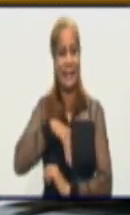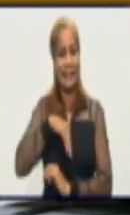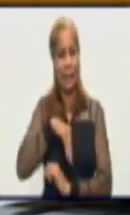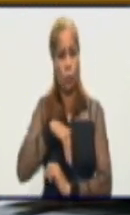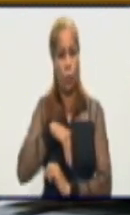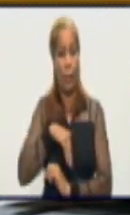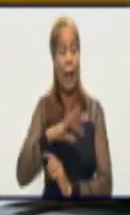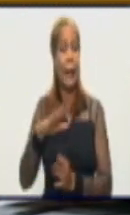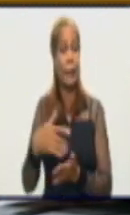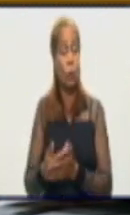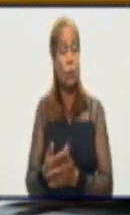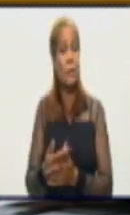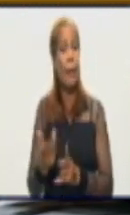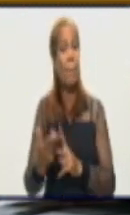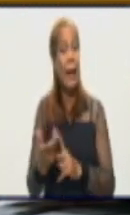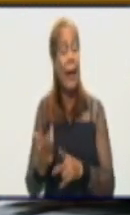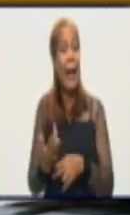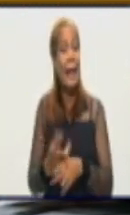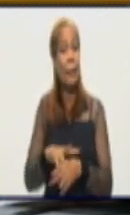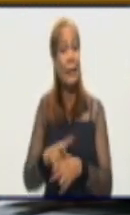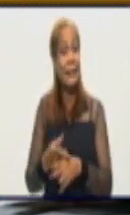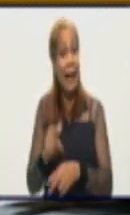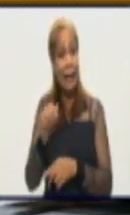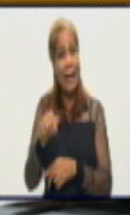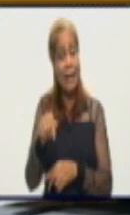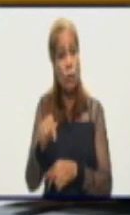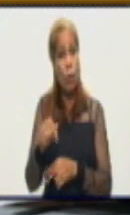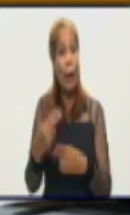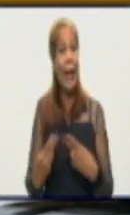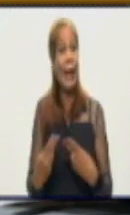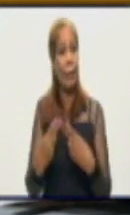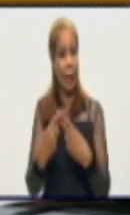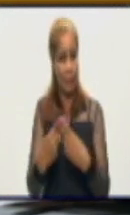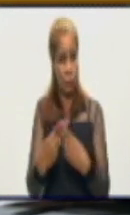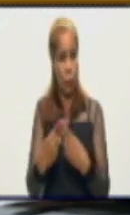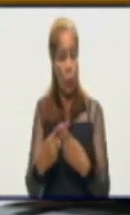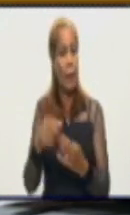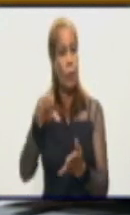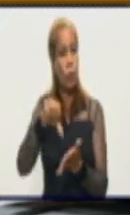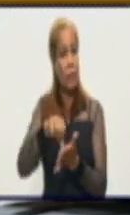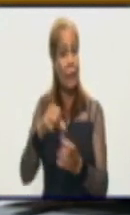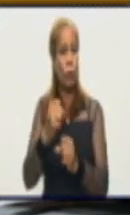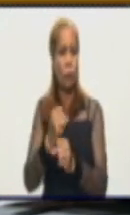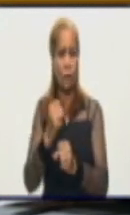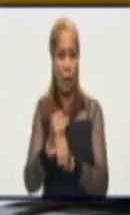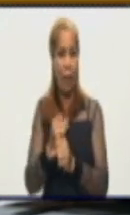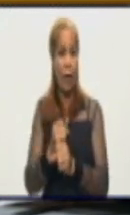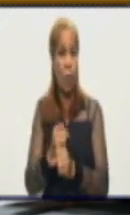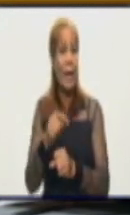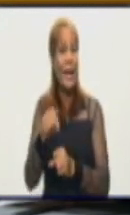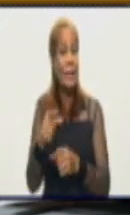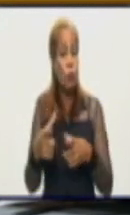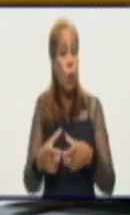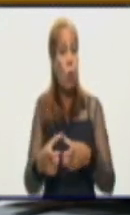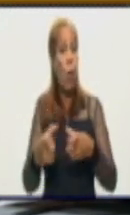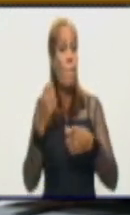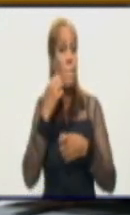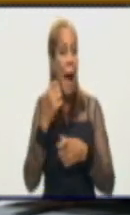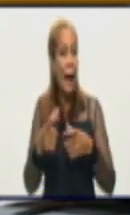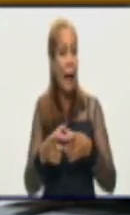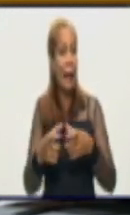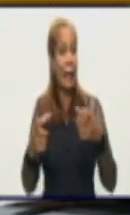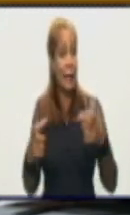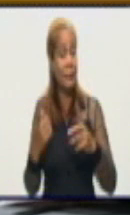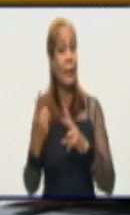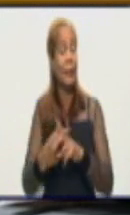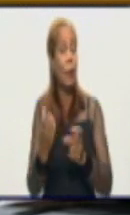a evitar esos eventos institucionales, que precisamente son las instituciones los grandes multiplicadores de la epidemia. Si